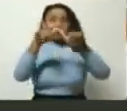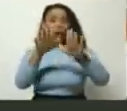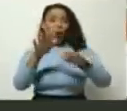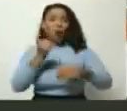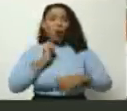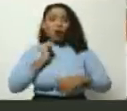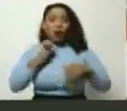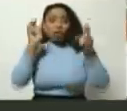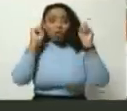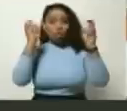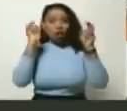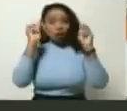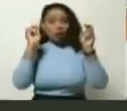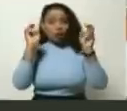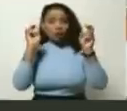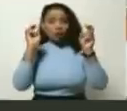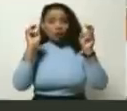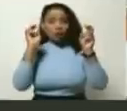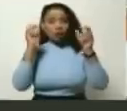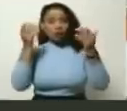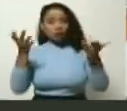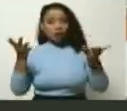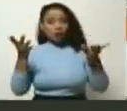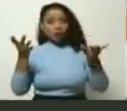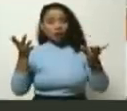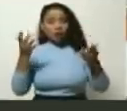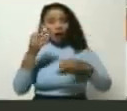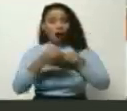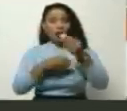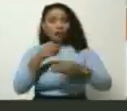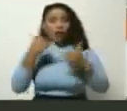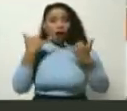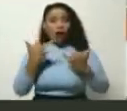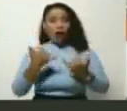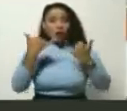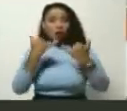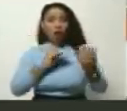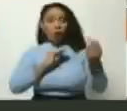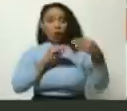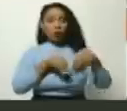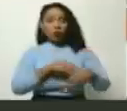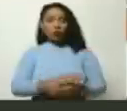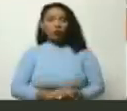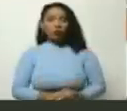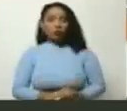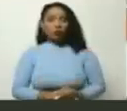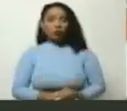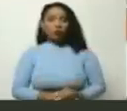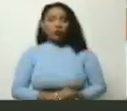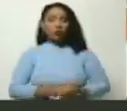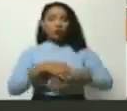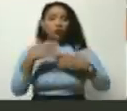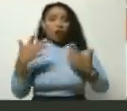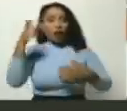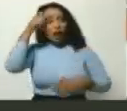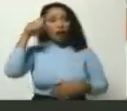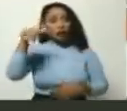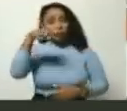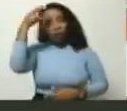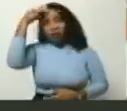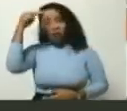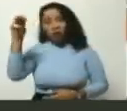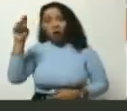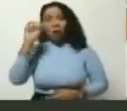cualquier aspecto derivado de la ejecución del presente acuerdo en la Ciudad de México a